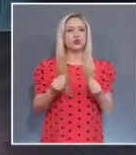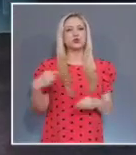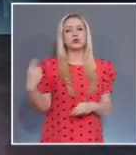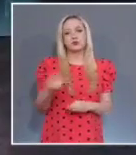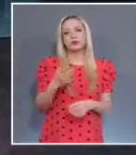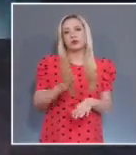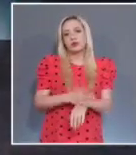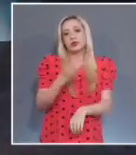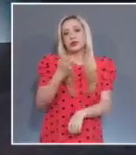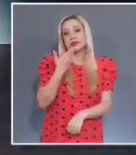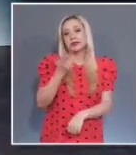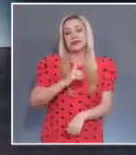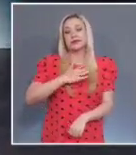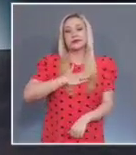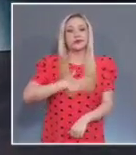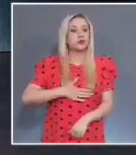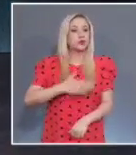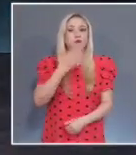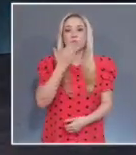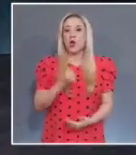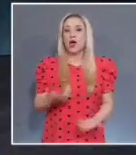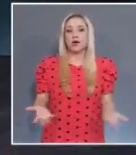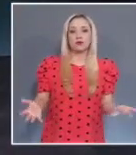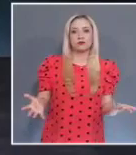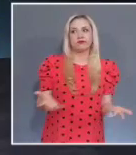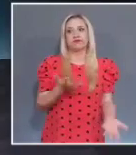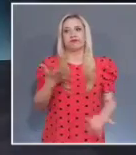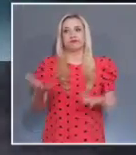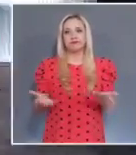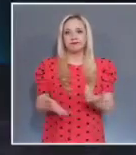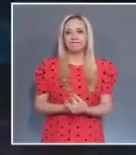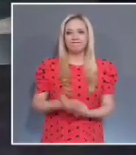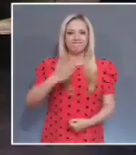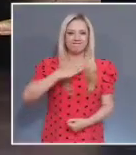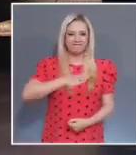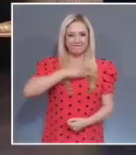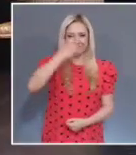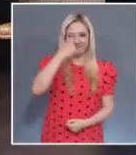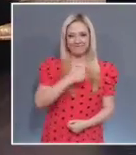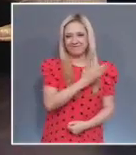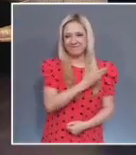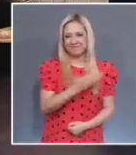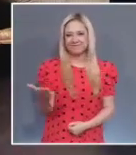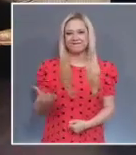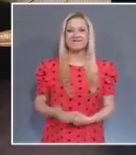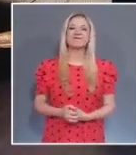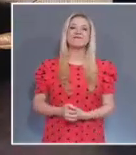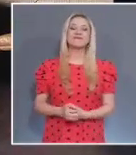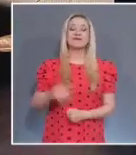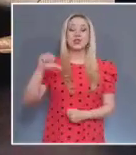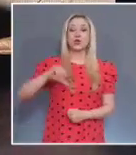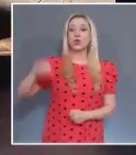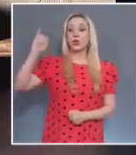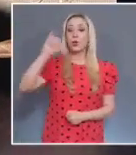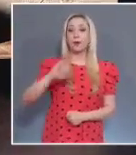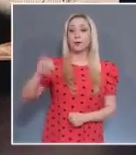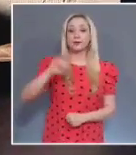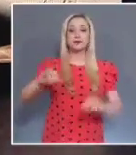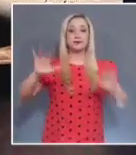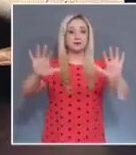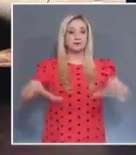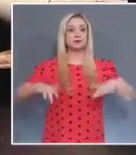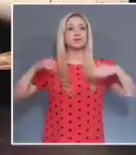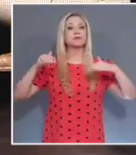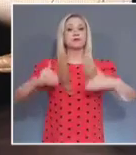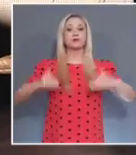Muy buenas noches, vámonos con todas las noticias. En su sesión de este jueves, el Pleno de la Corte resolvió una